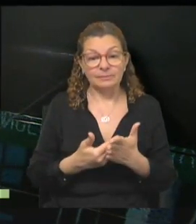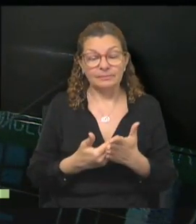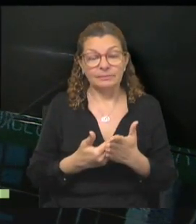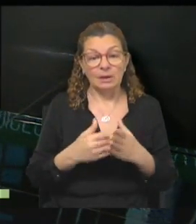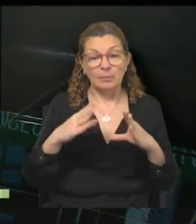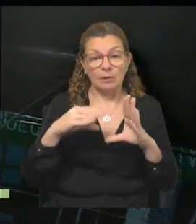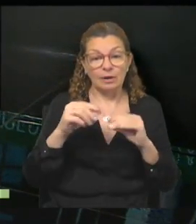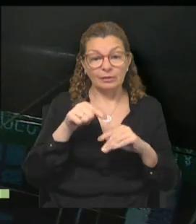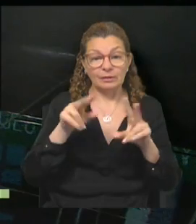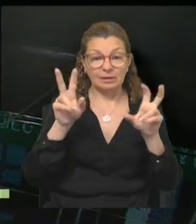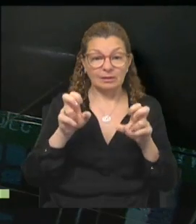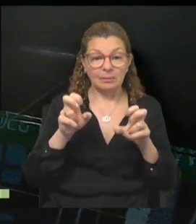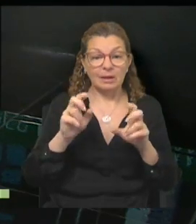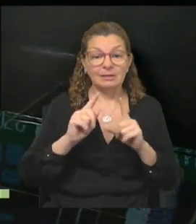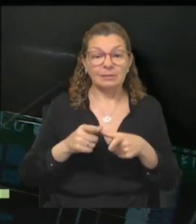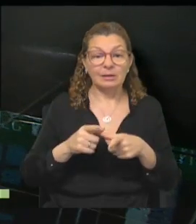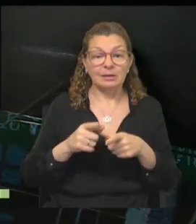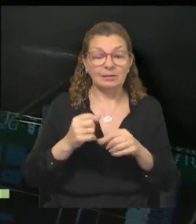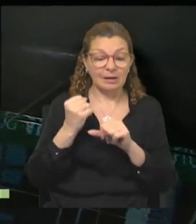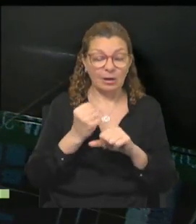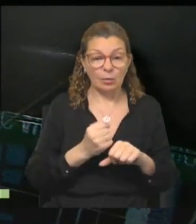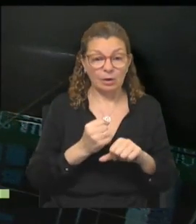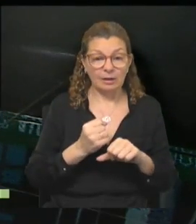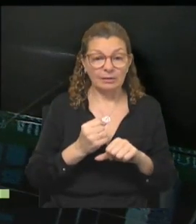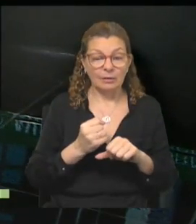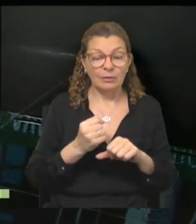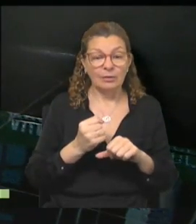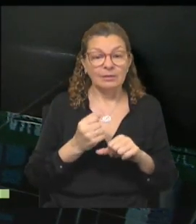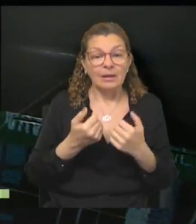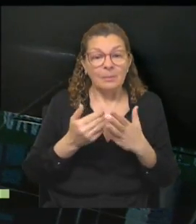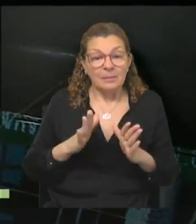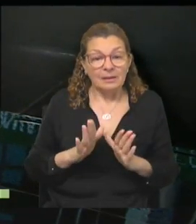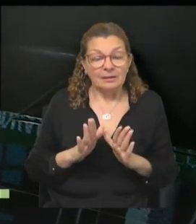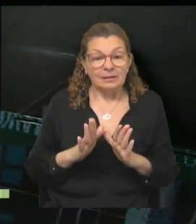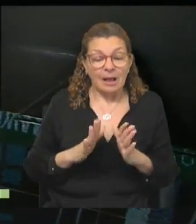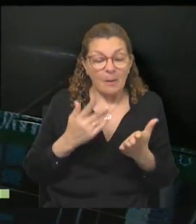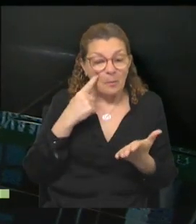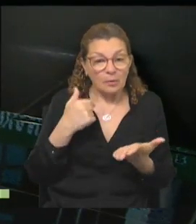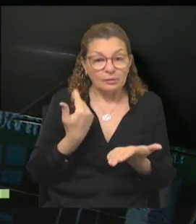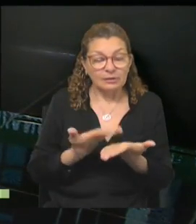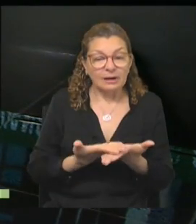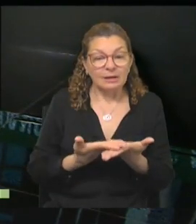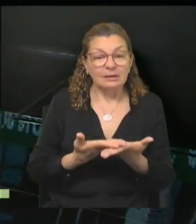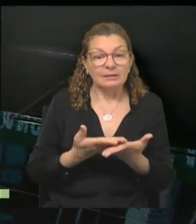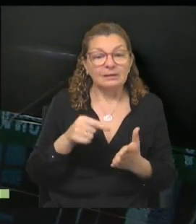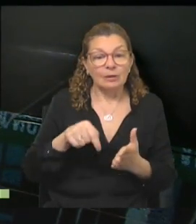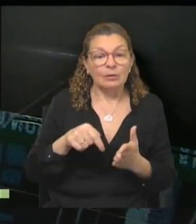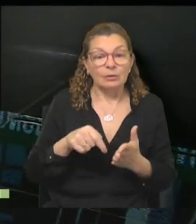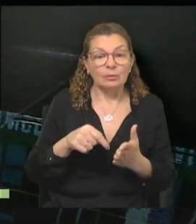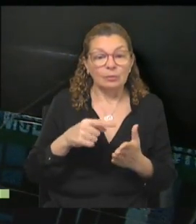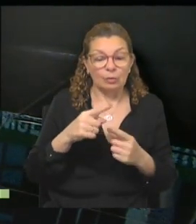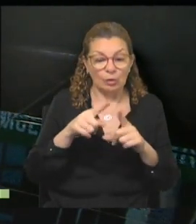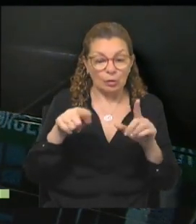estar hablando de este tema y además se inaugura se inaugura no se bueno se empieza a a mostrar se puede empezar a ver a partir de de hoy un